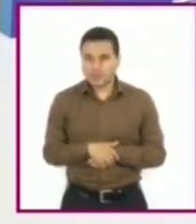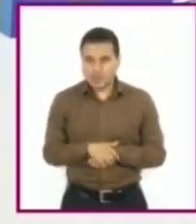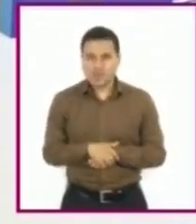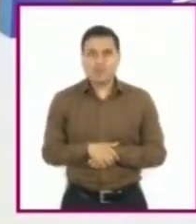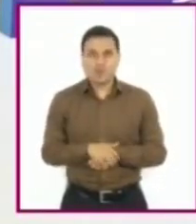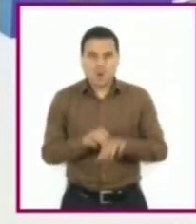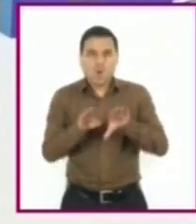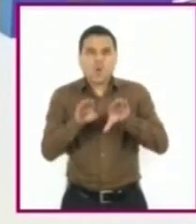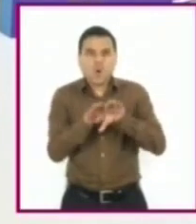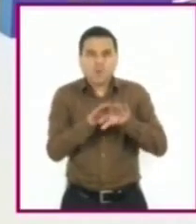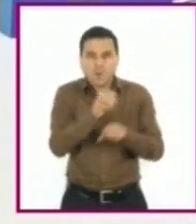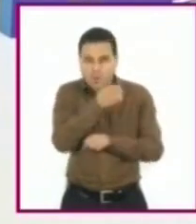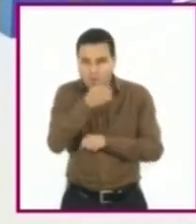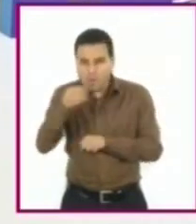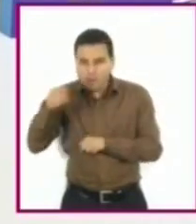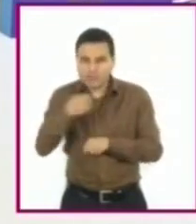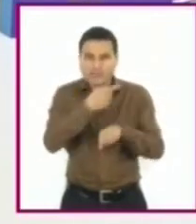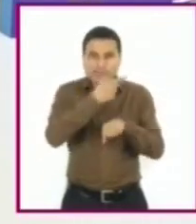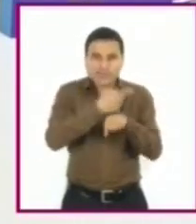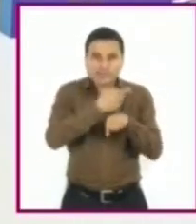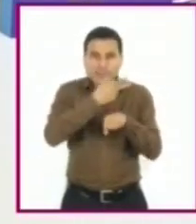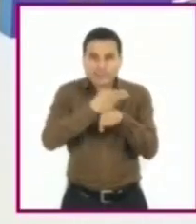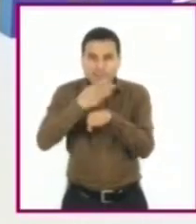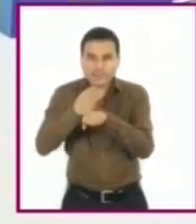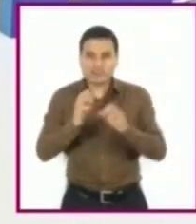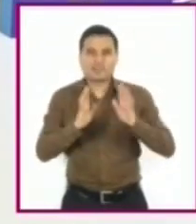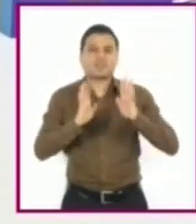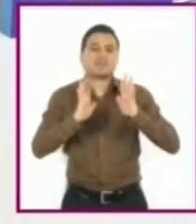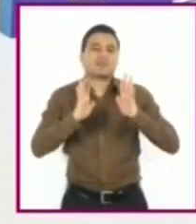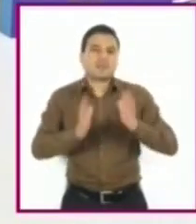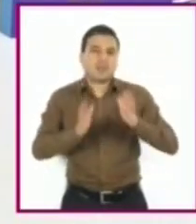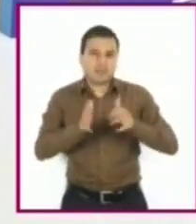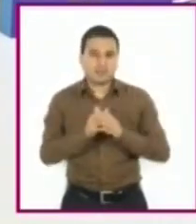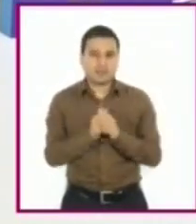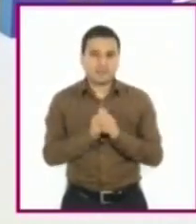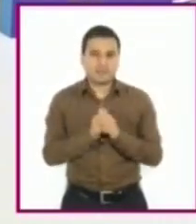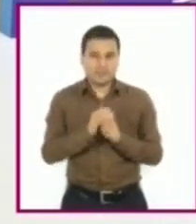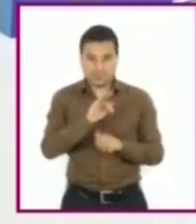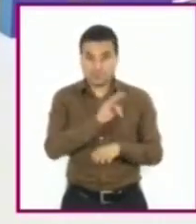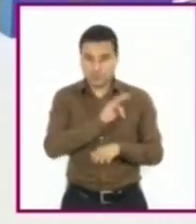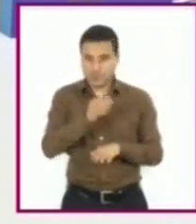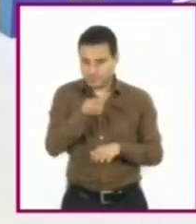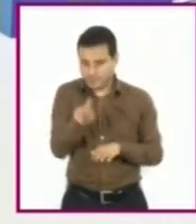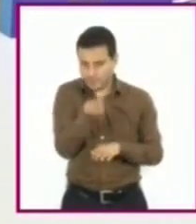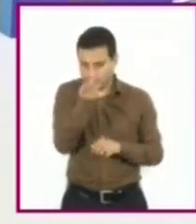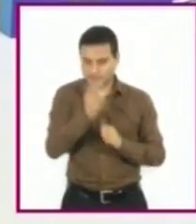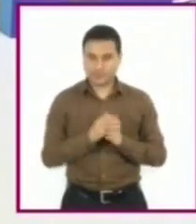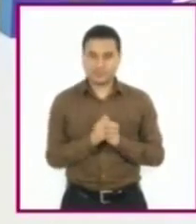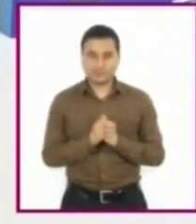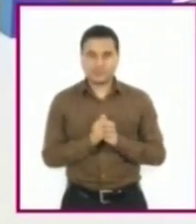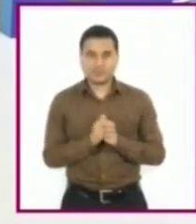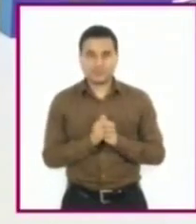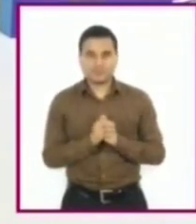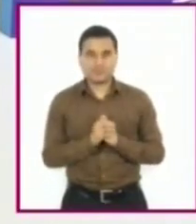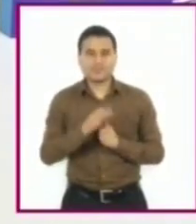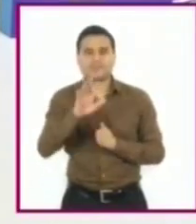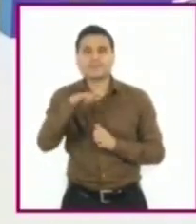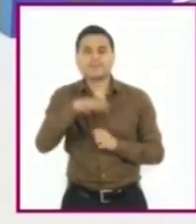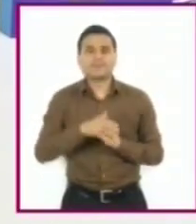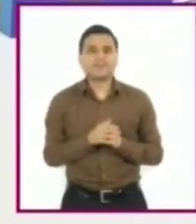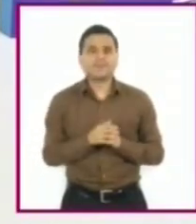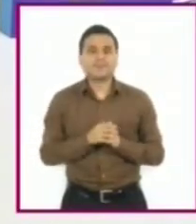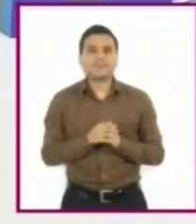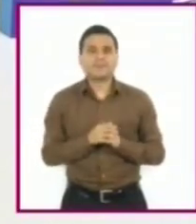principales acontecimientos y procesos que la caracterizaron, podemos retomar la pregunta: ¿qué sabes de los acontecimientos